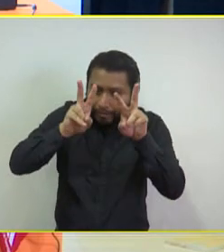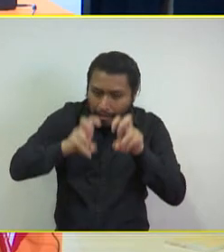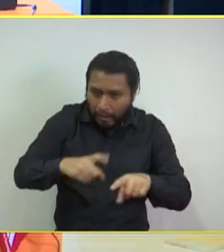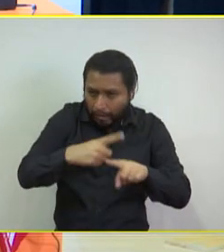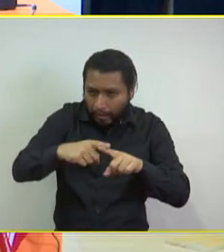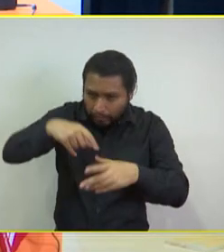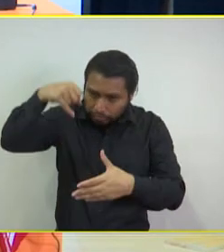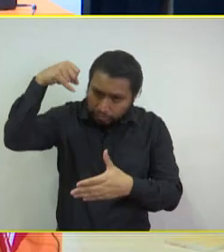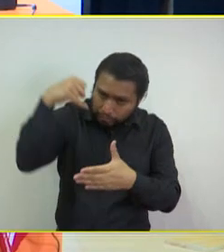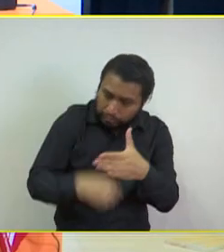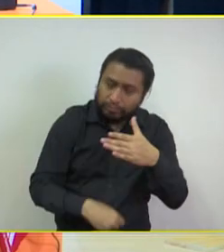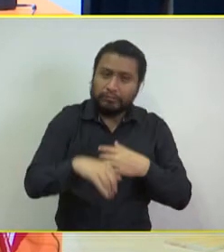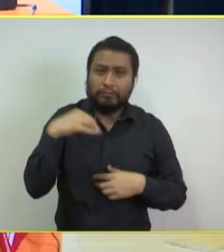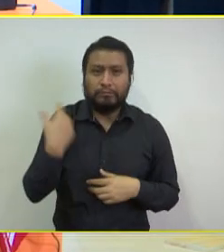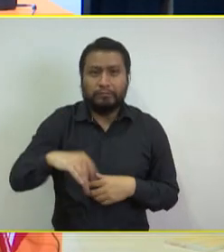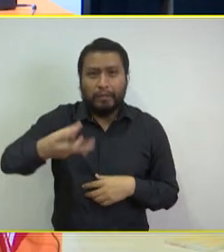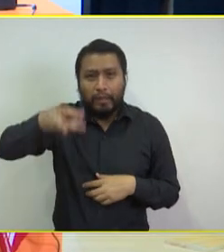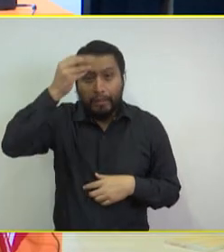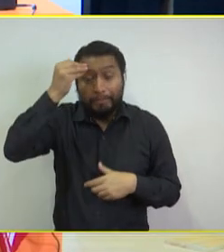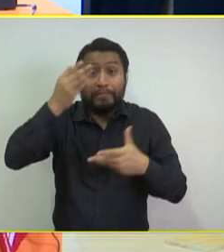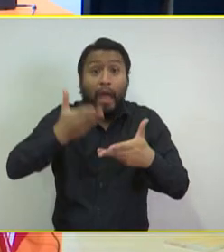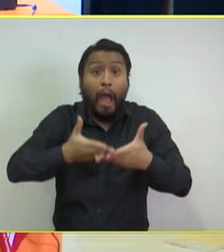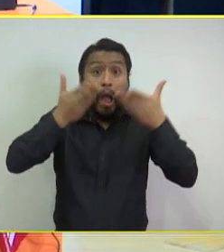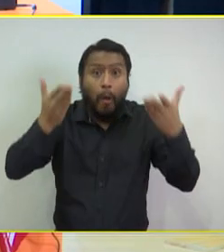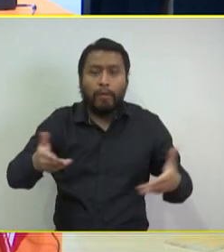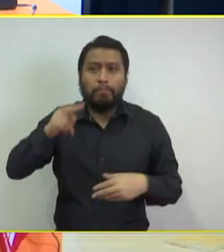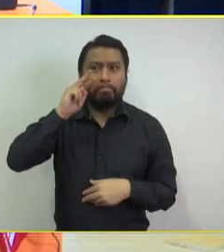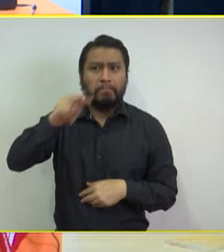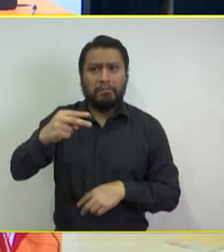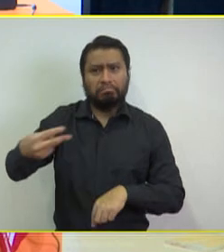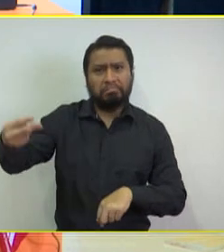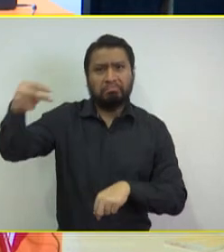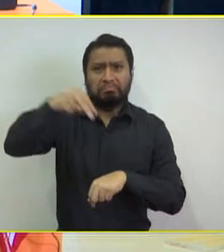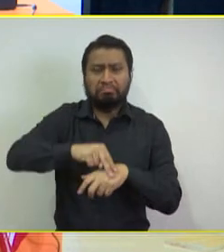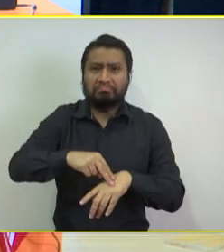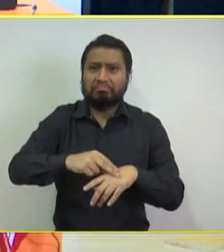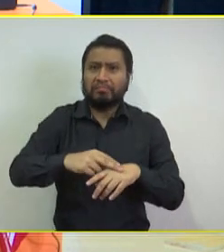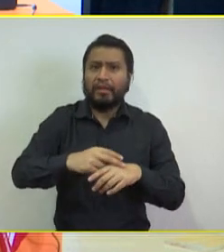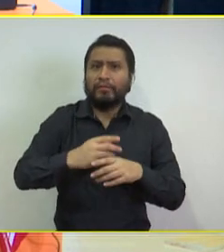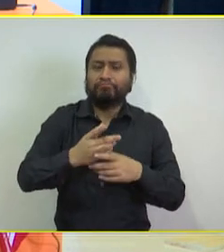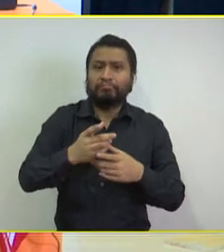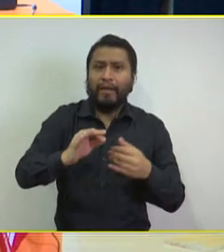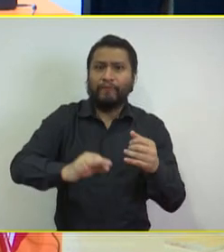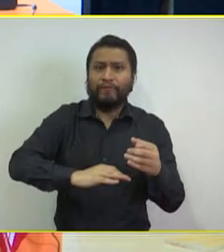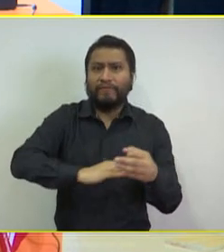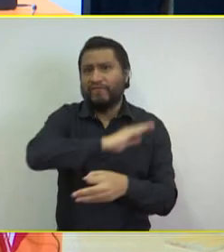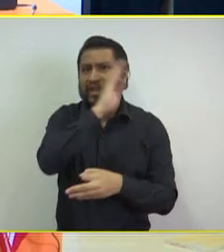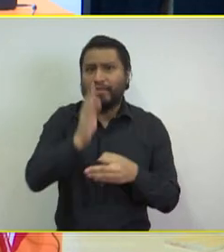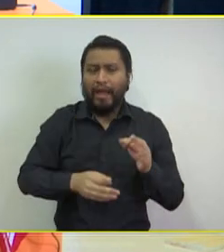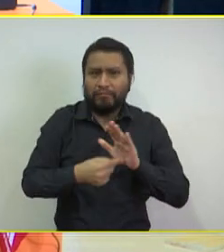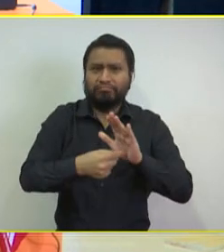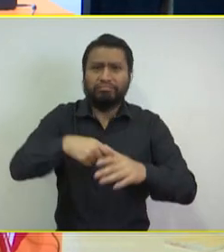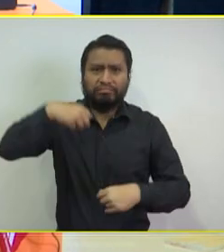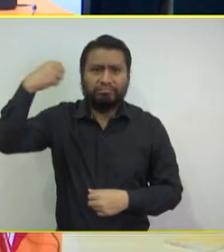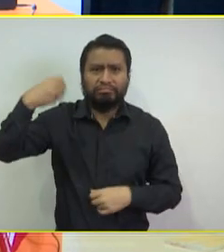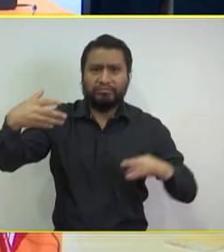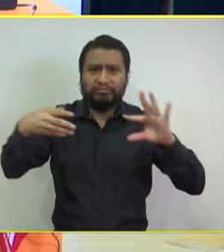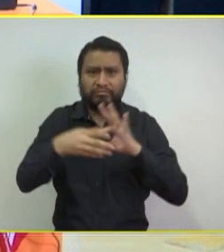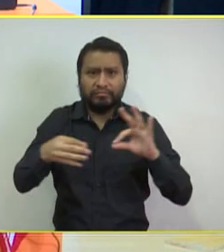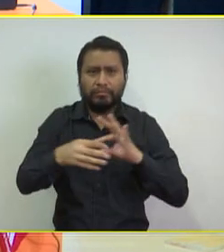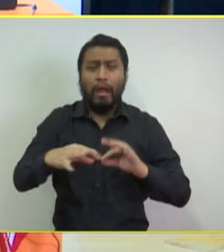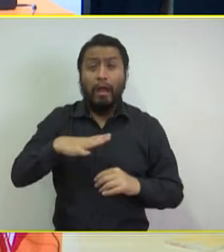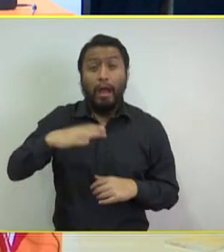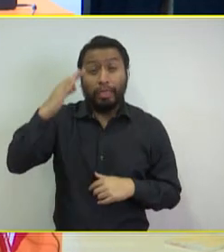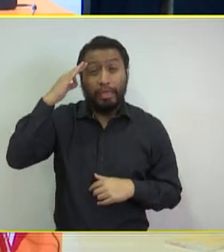los captaron. Y pues verlos ahorita ya presentar su trabajo final y todo lo que han recorrido